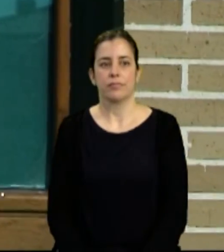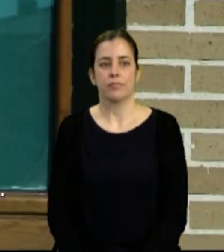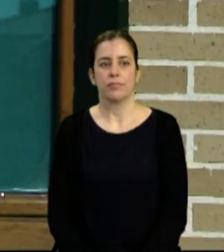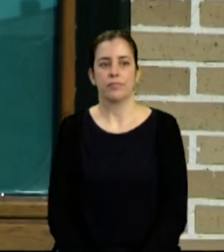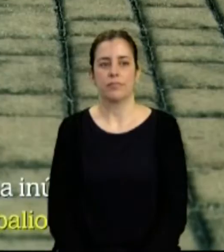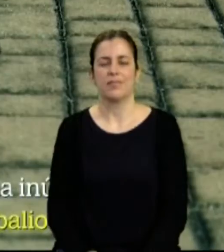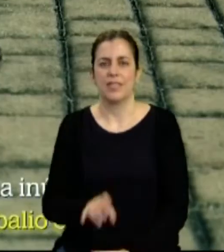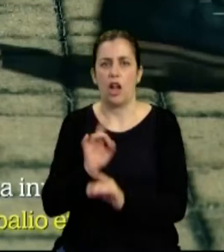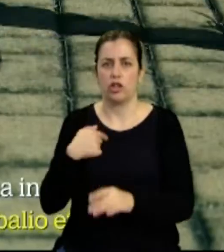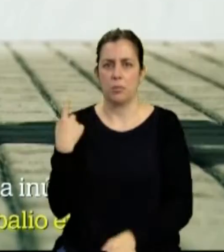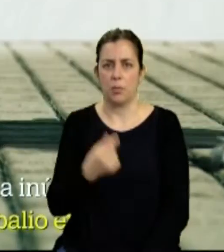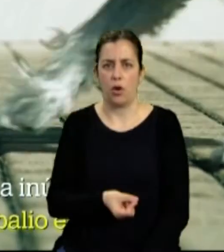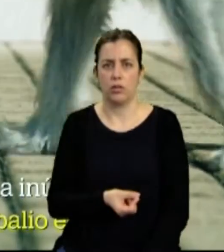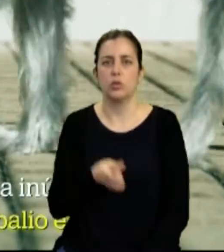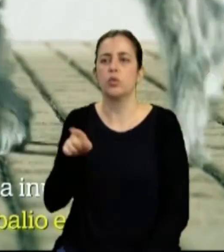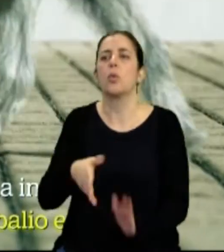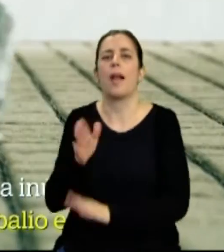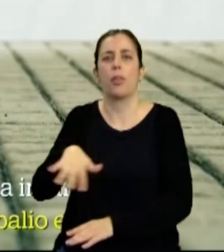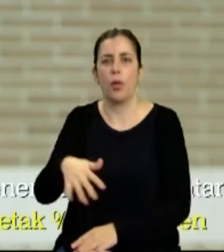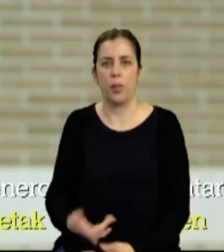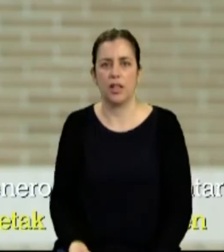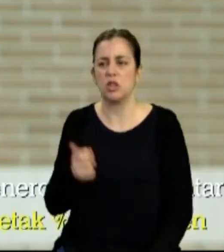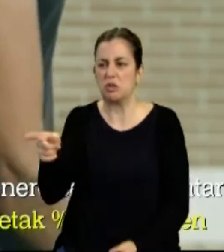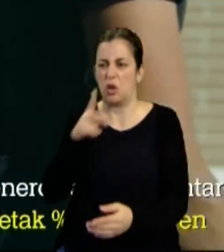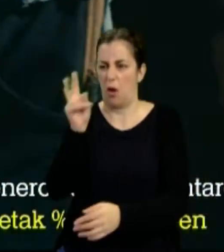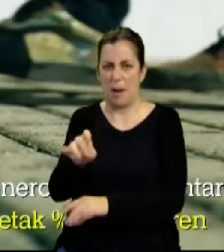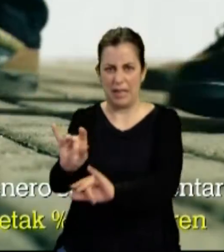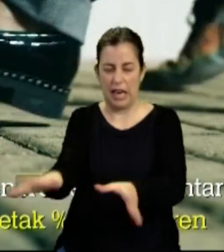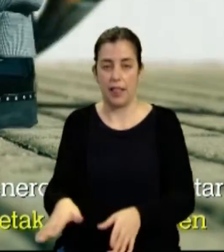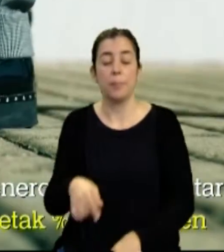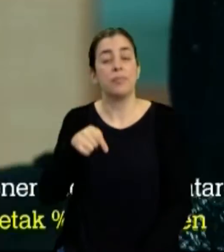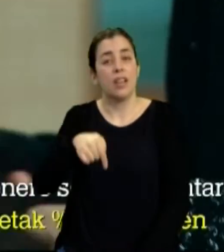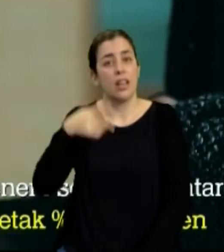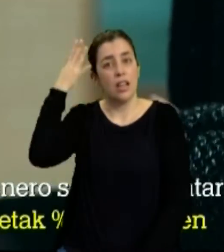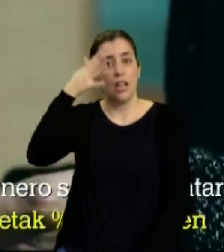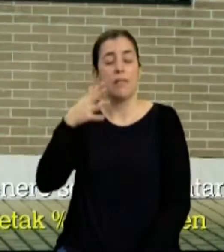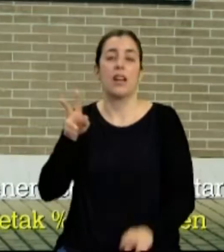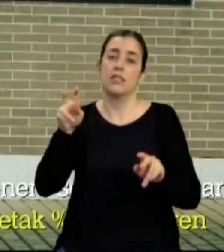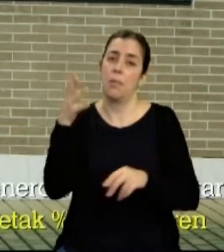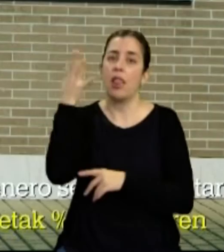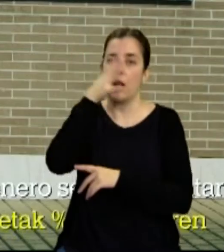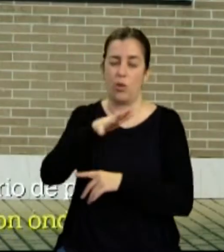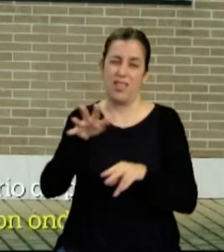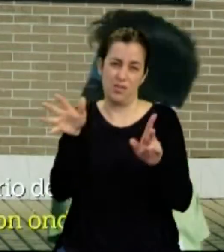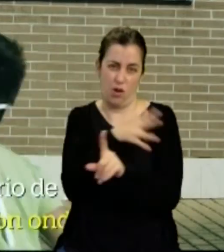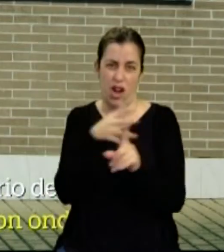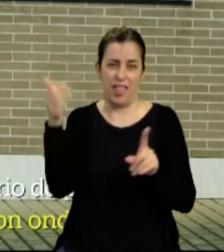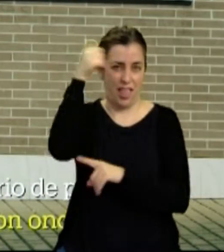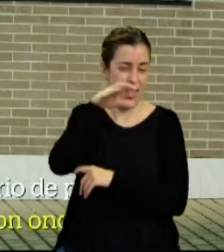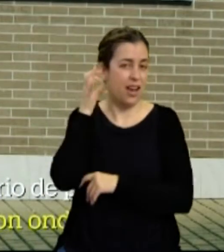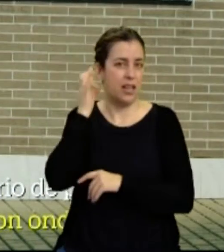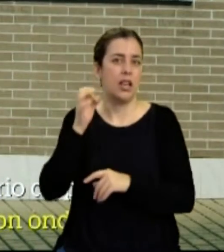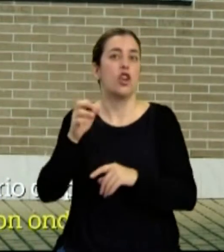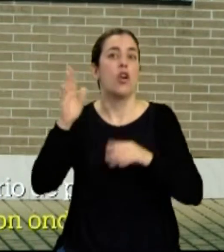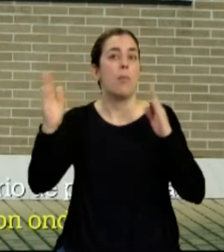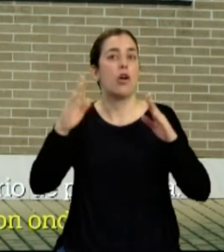Claro que me voy a ir. ¿Y a dónde vas a ir, si eres una inútil? En Navarra, las denuncias por violencia de género se incrementaron un 30% tras